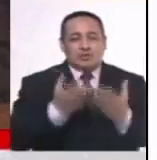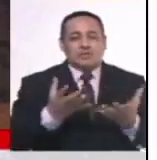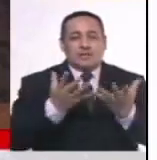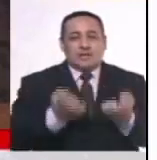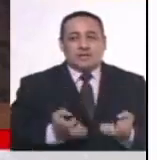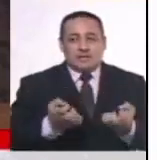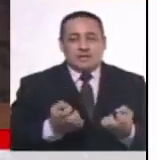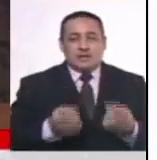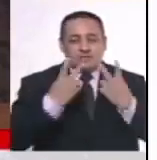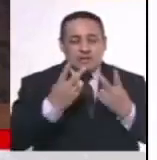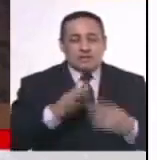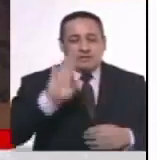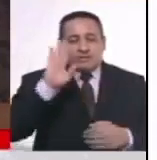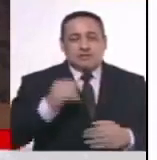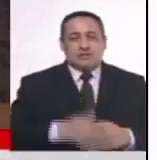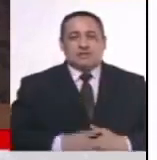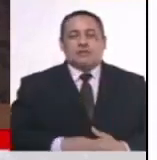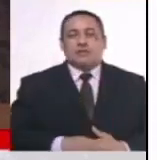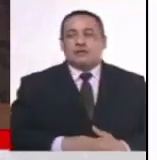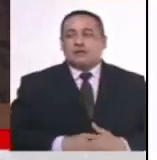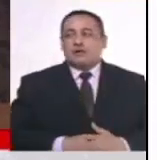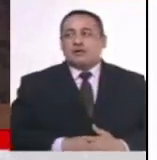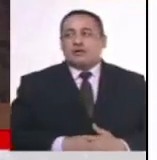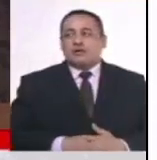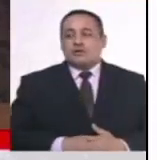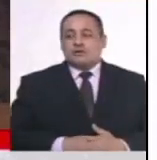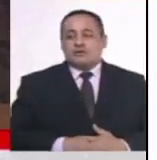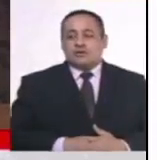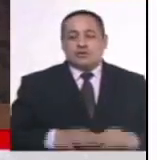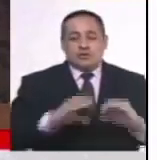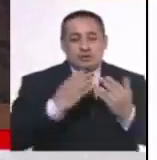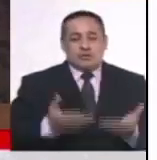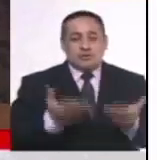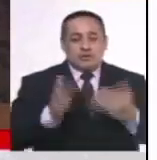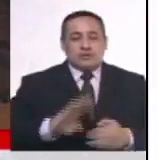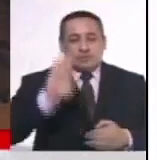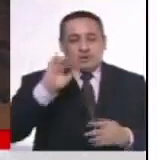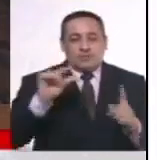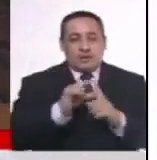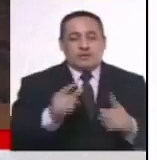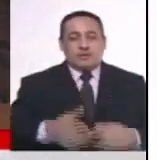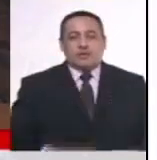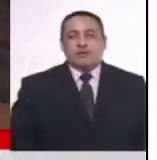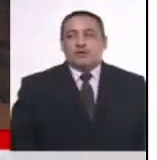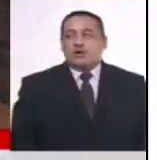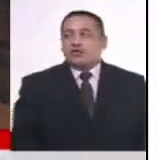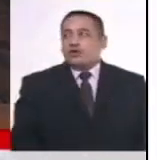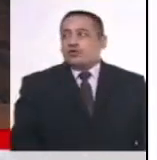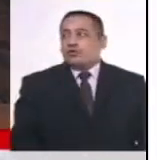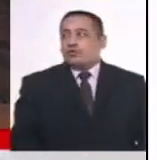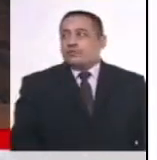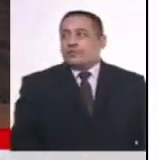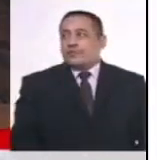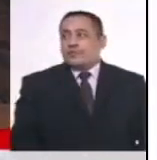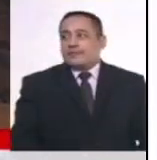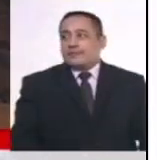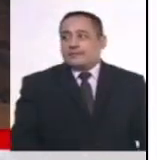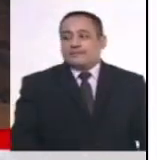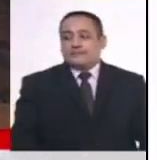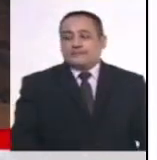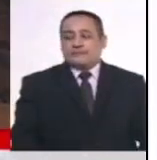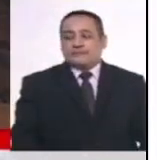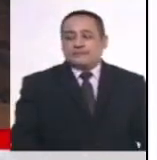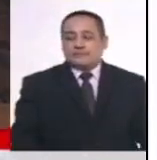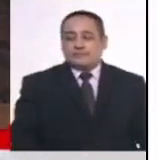que quisieran intervenir. Congresistas, ¿tienen ustedes la palabra? Si alguno de ustedes